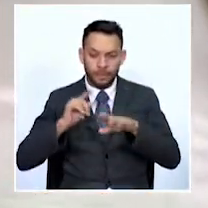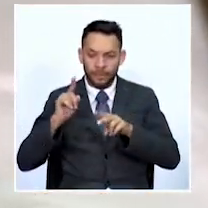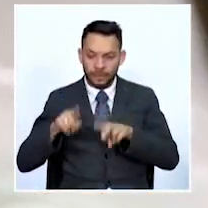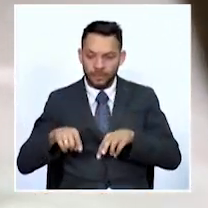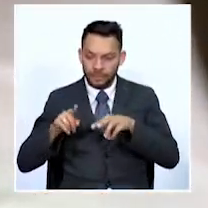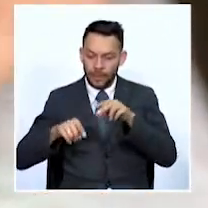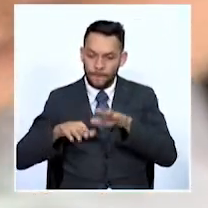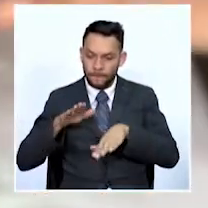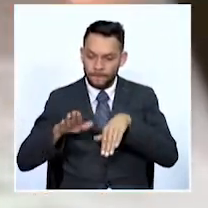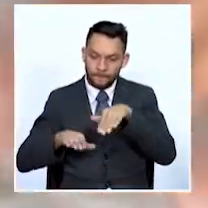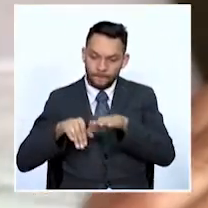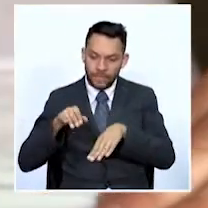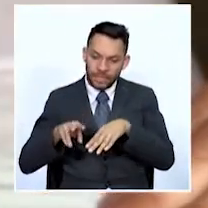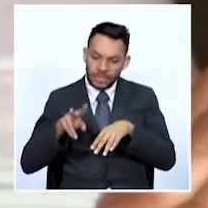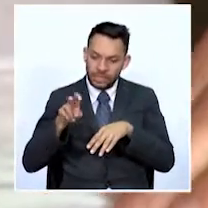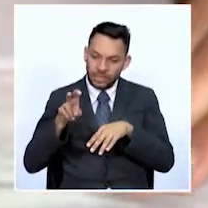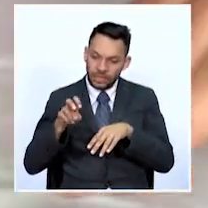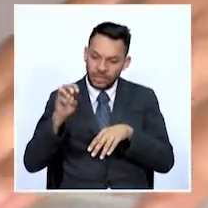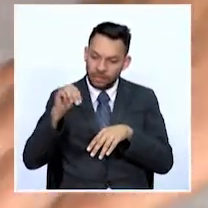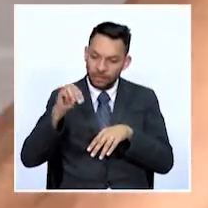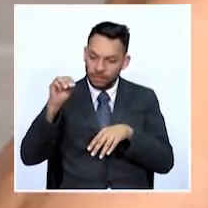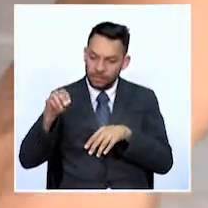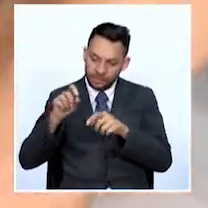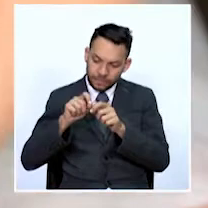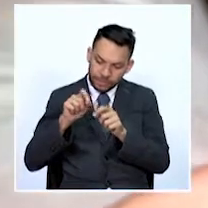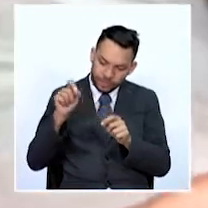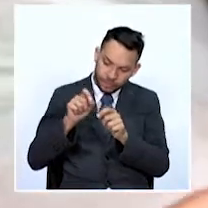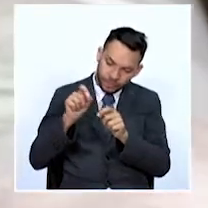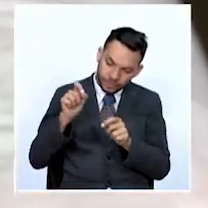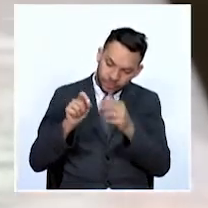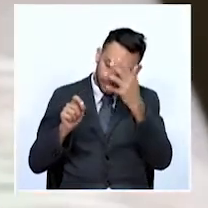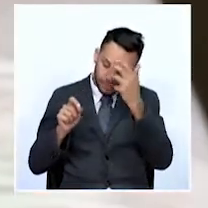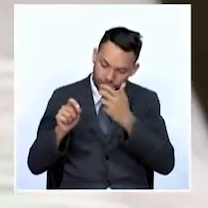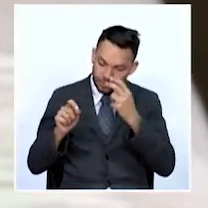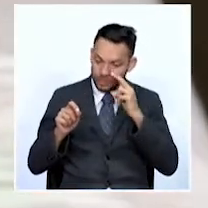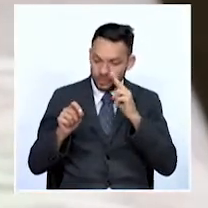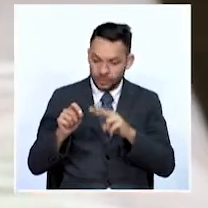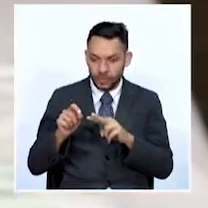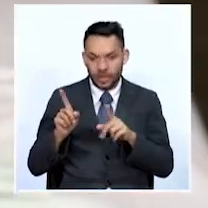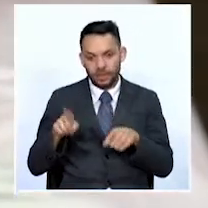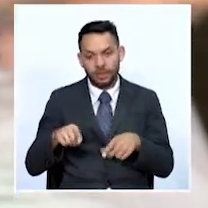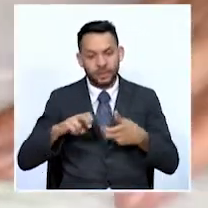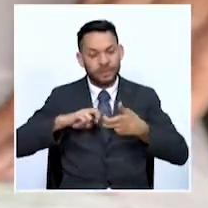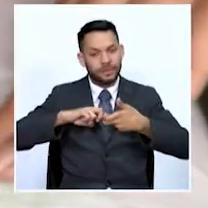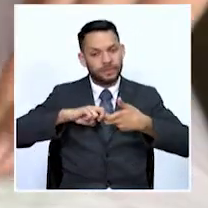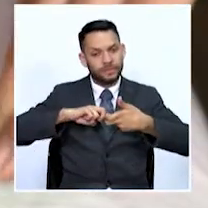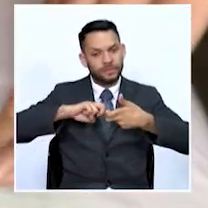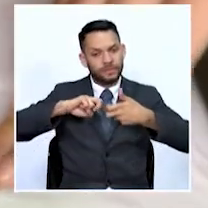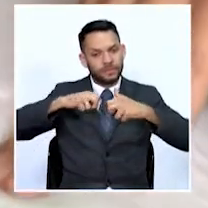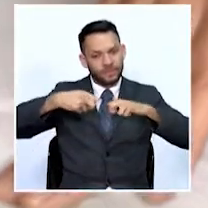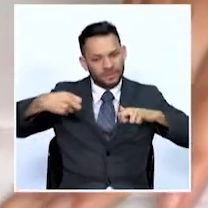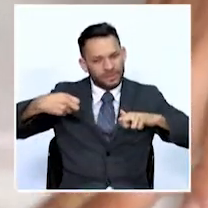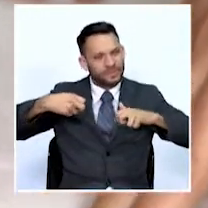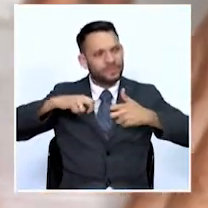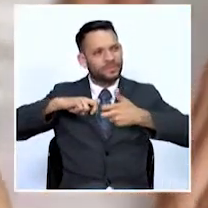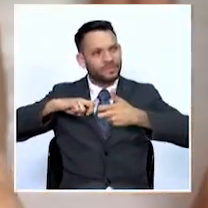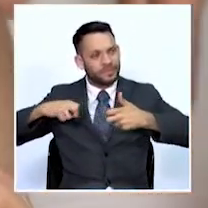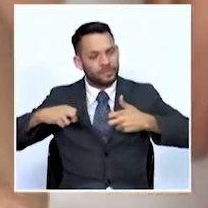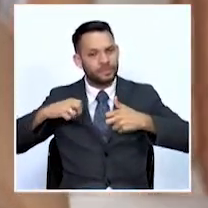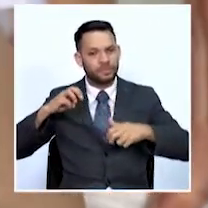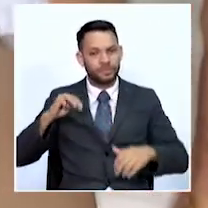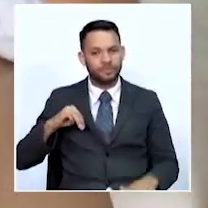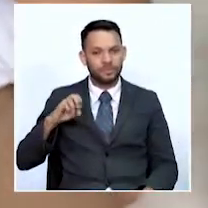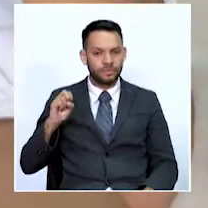de 7 milímetros. En la parte articular, pues ya se descarta que dan lesiones de meniscos,